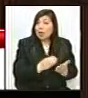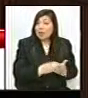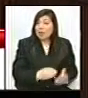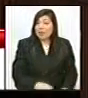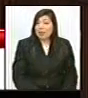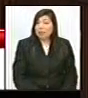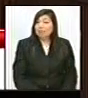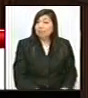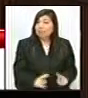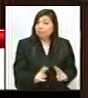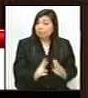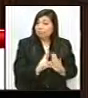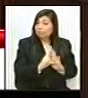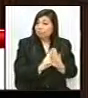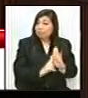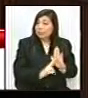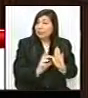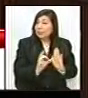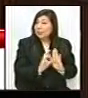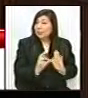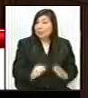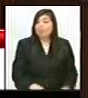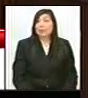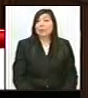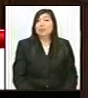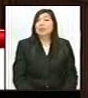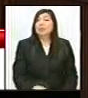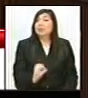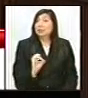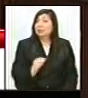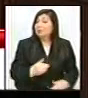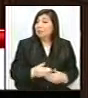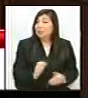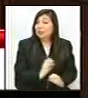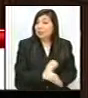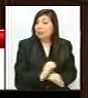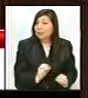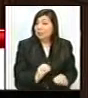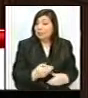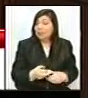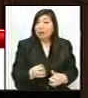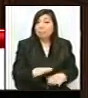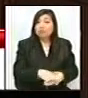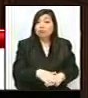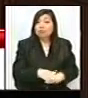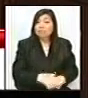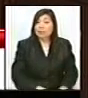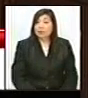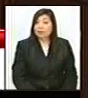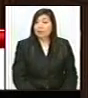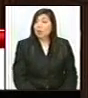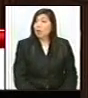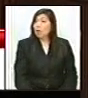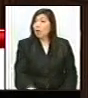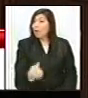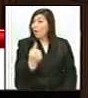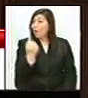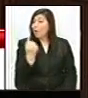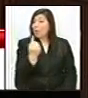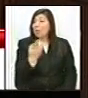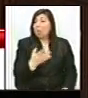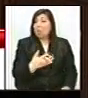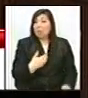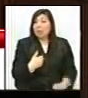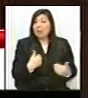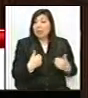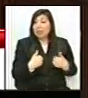de verificar los requisitos o no, de verificar si proceden o no, es el personal administrativo? Los únicos que pueden